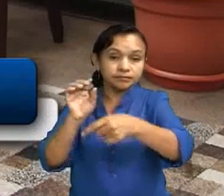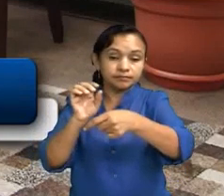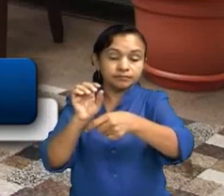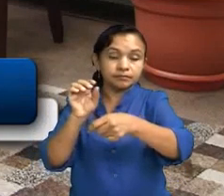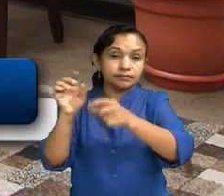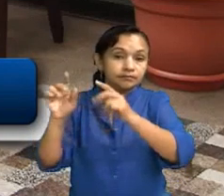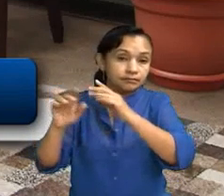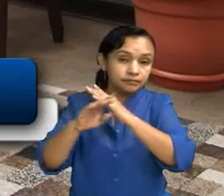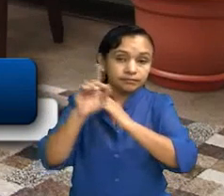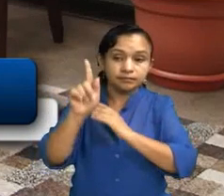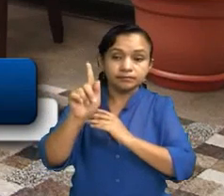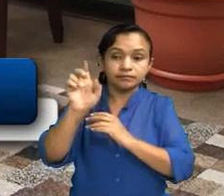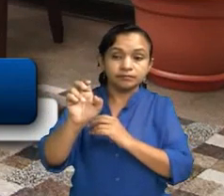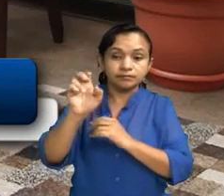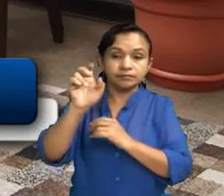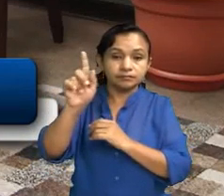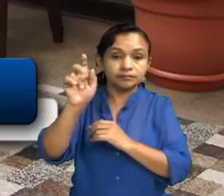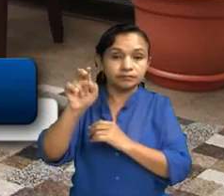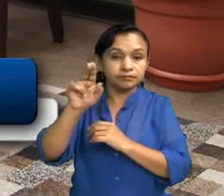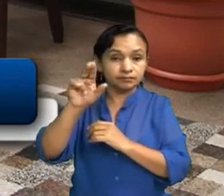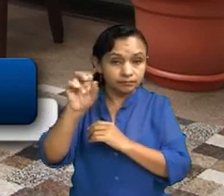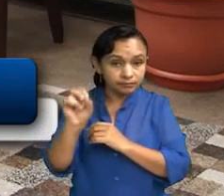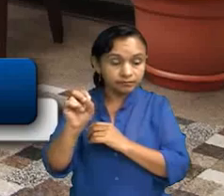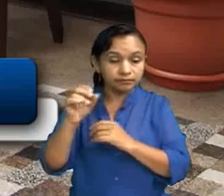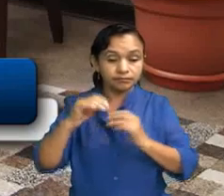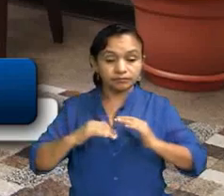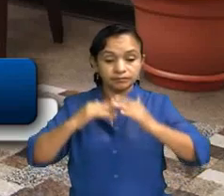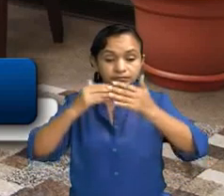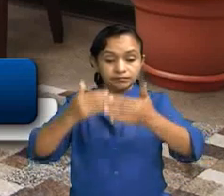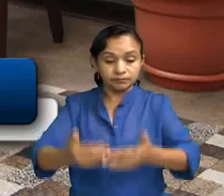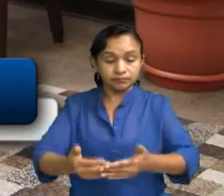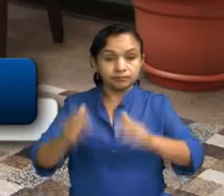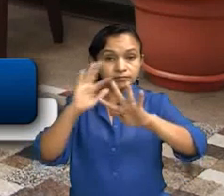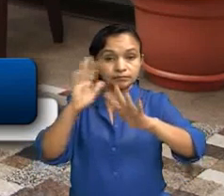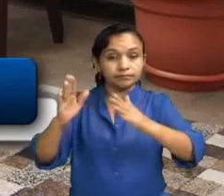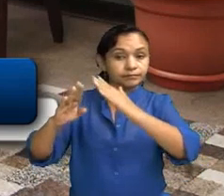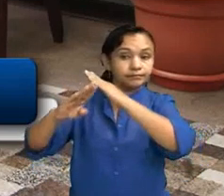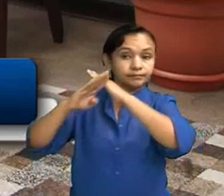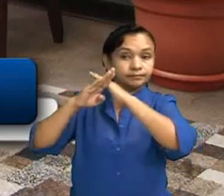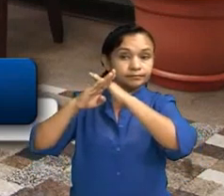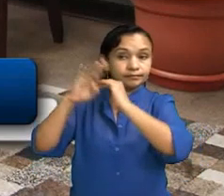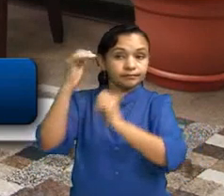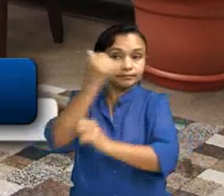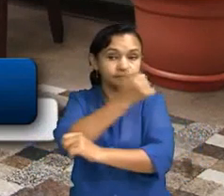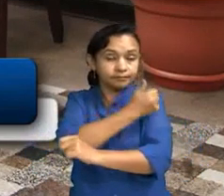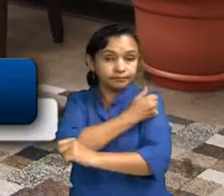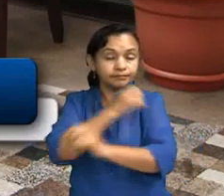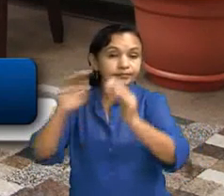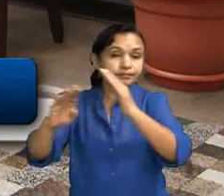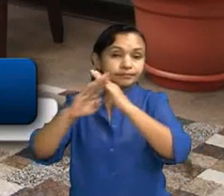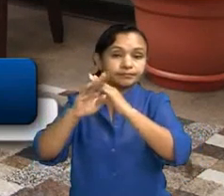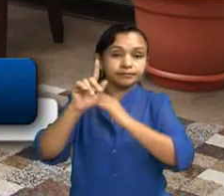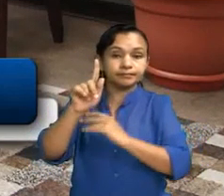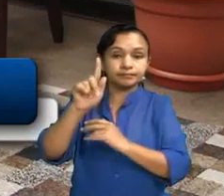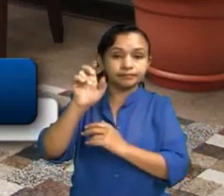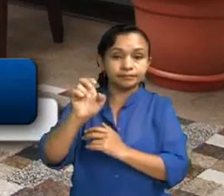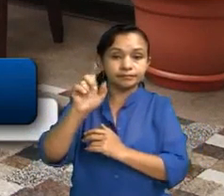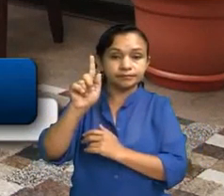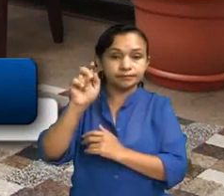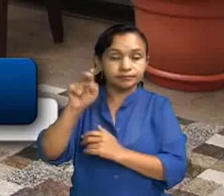tétano. Desde el embarazo nosotros protegemos a la mujer, ¿por qué? Porque le aplicamos su vacuna contra el tétano, para que al